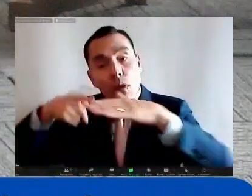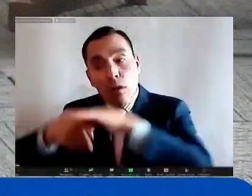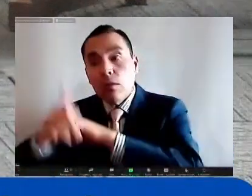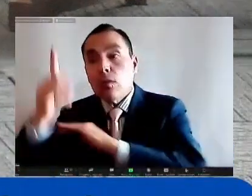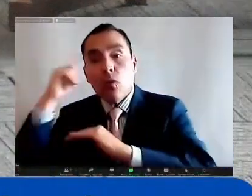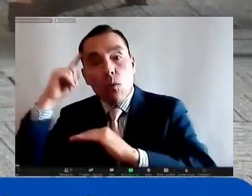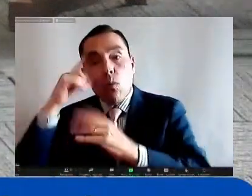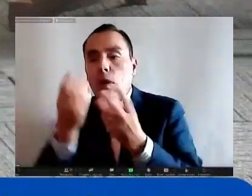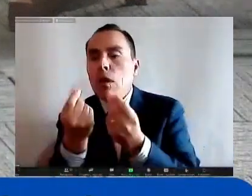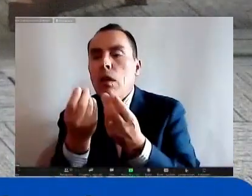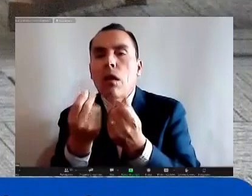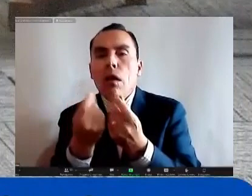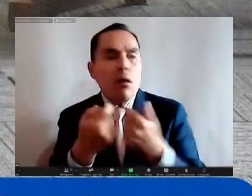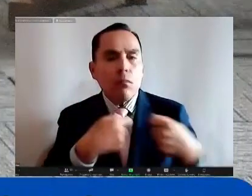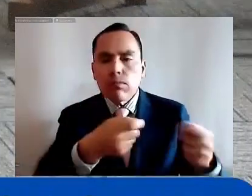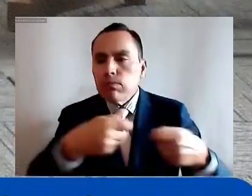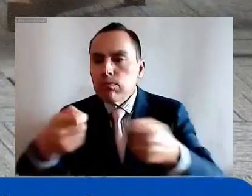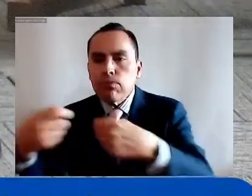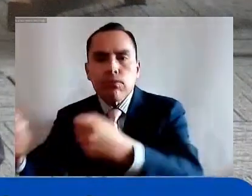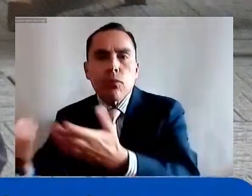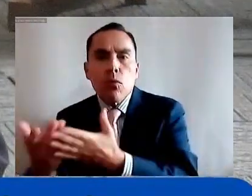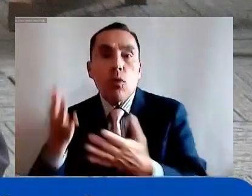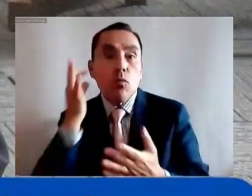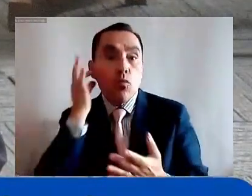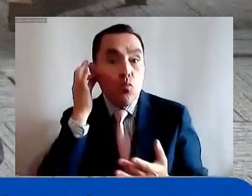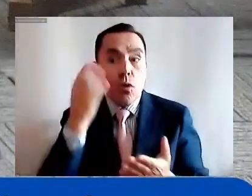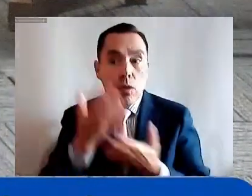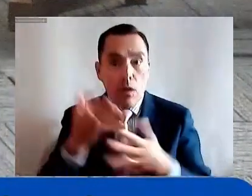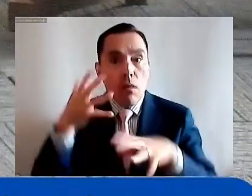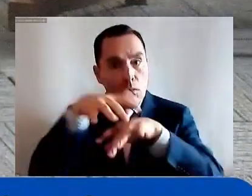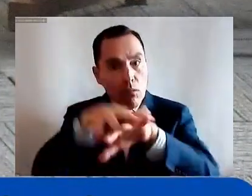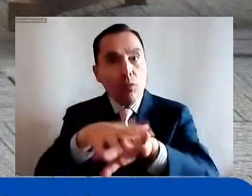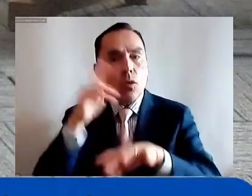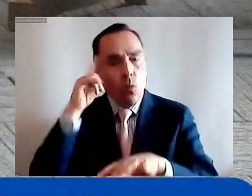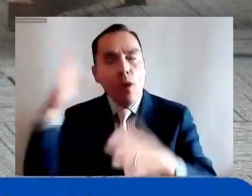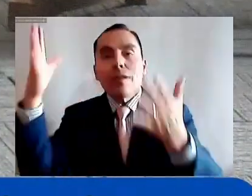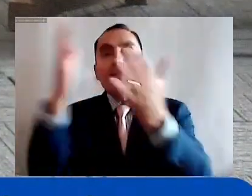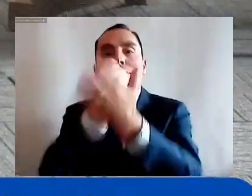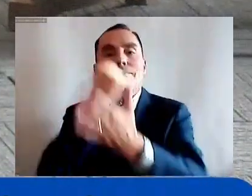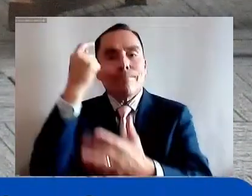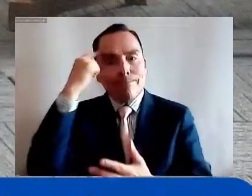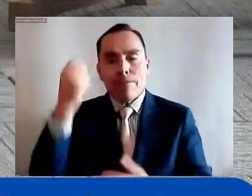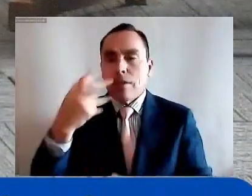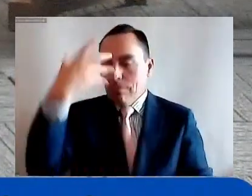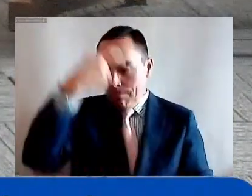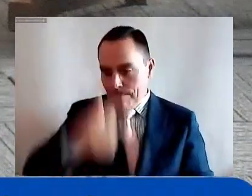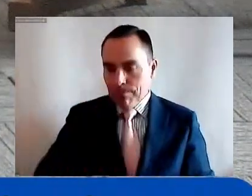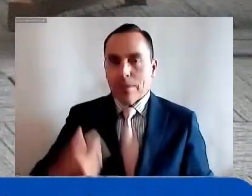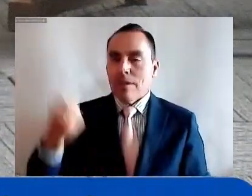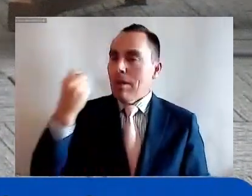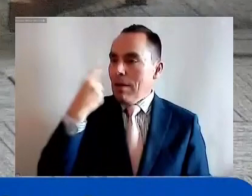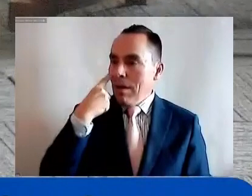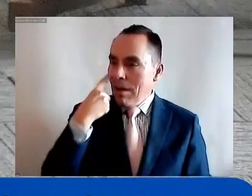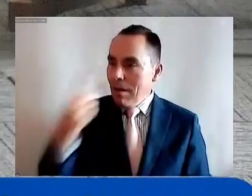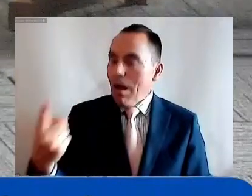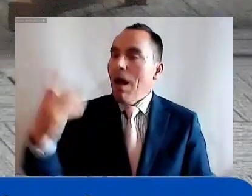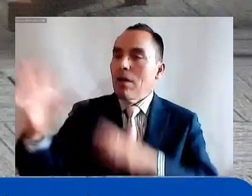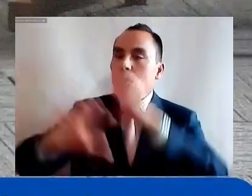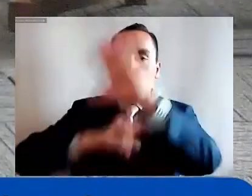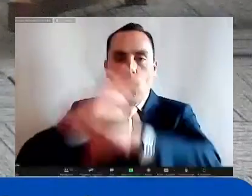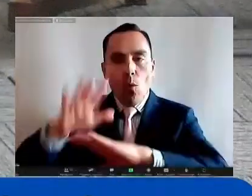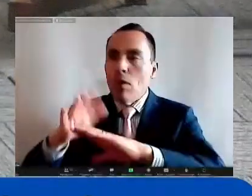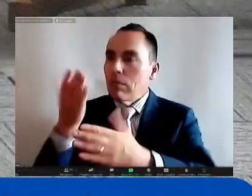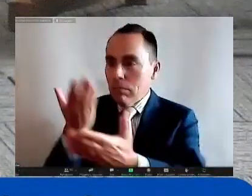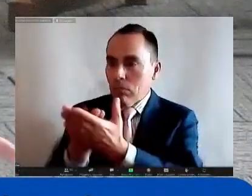económicos y, en definitiva, en alcanzar el reconocimiento, garantía y protección de sus